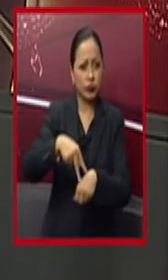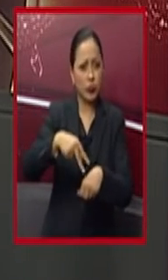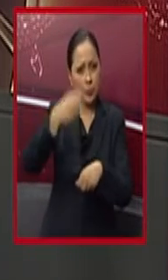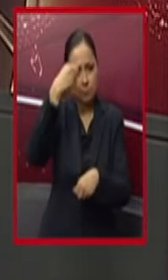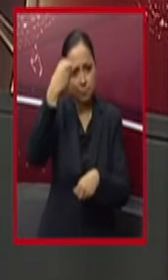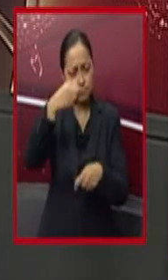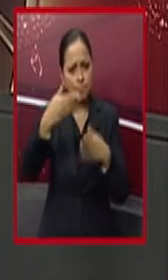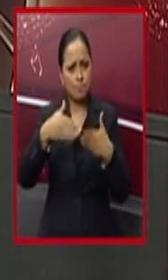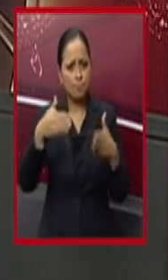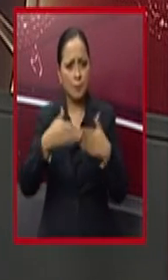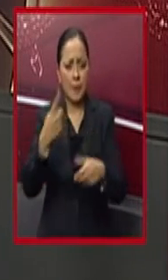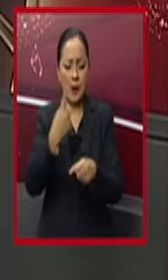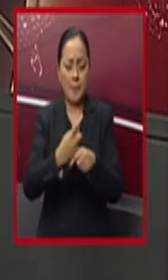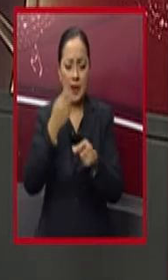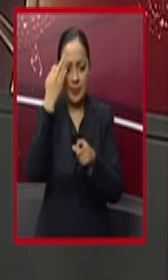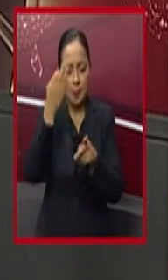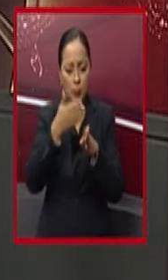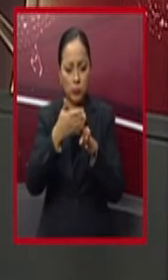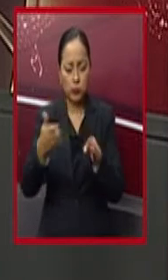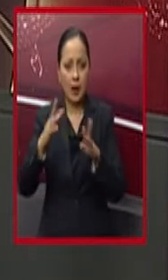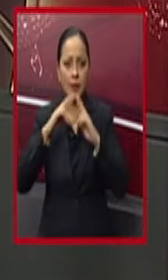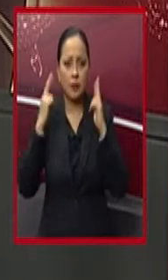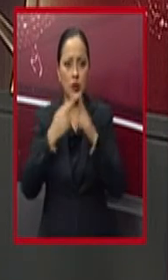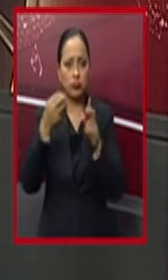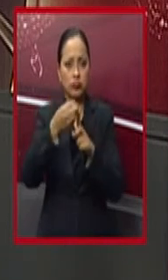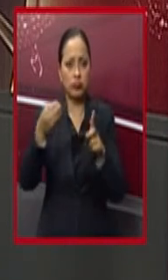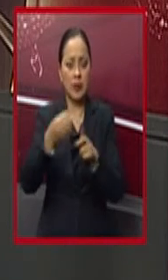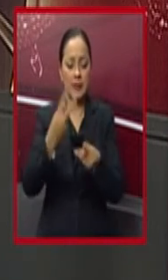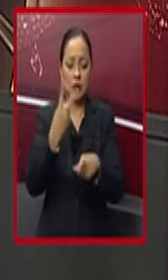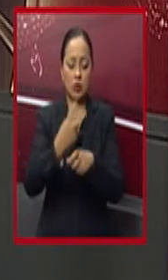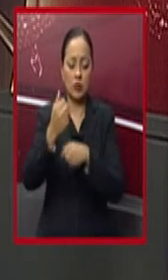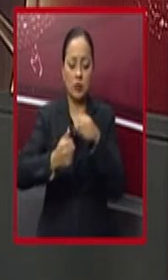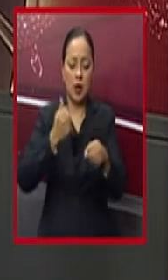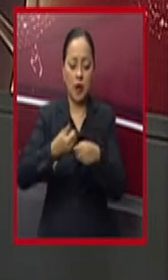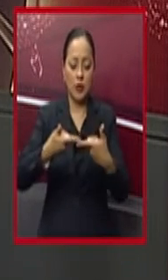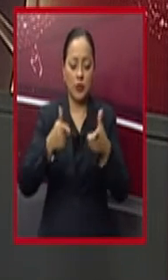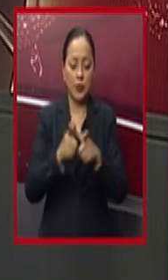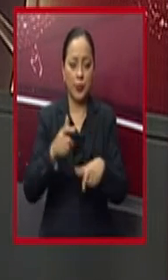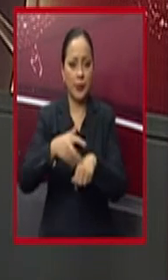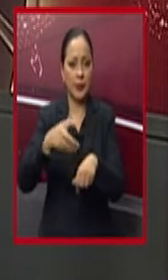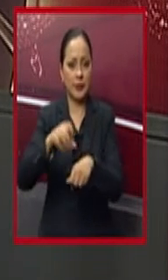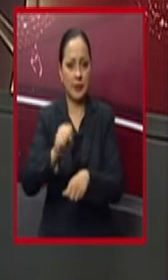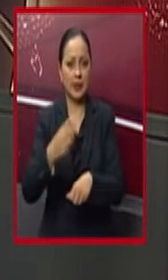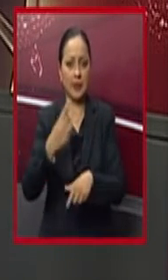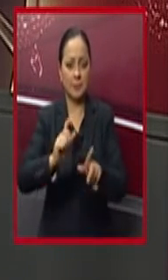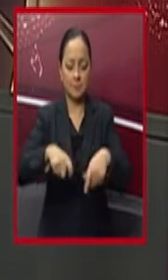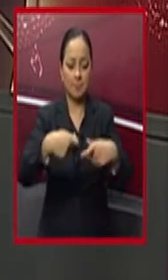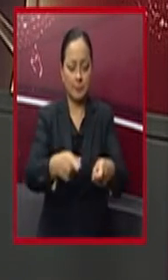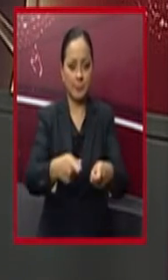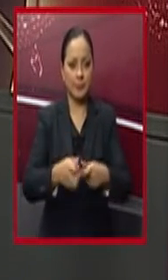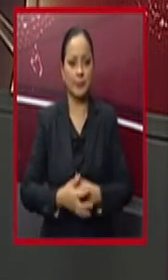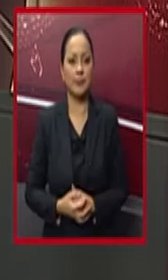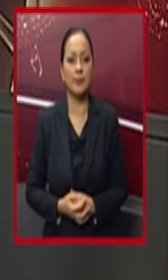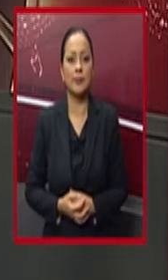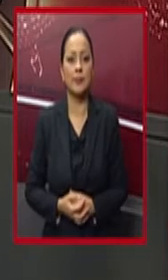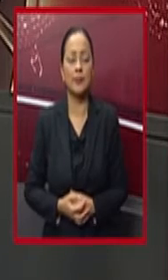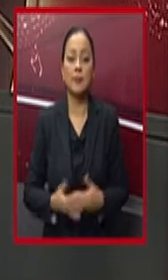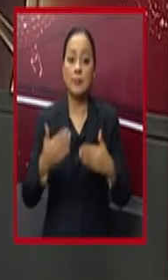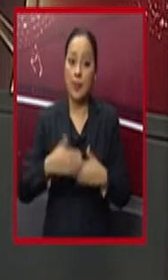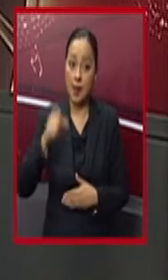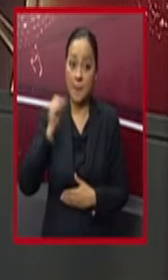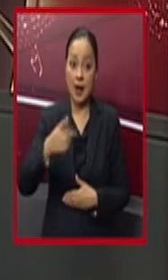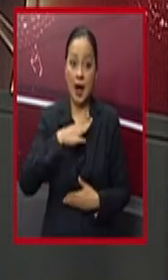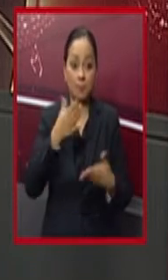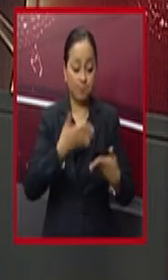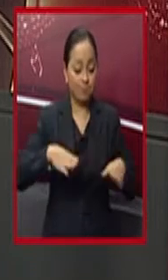la apertura del primer periodo de sesiones ordinarias del segundo año de ejercicio de la 63ª legislatura. Se llevó a cabo